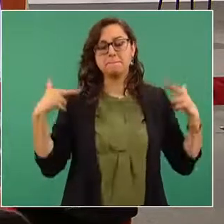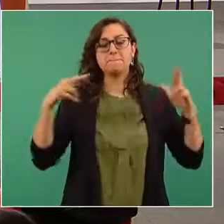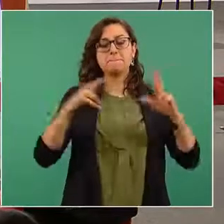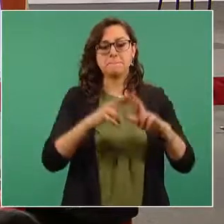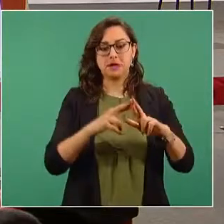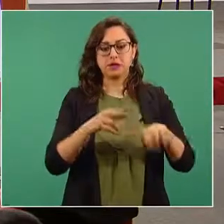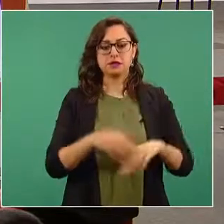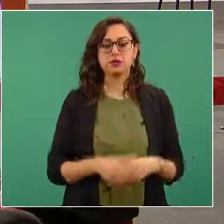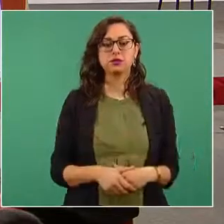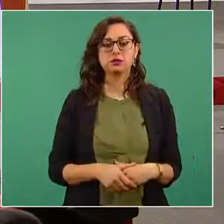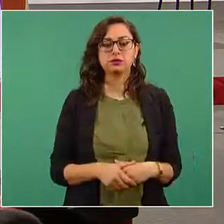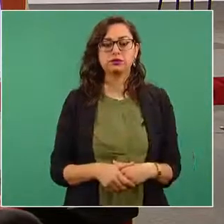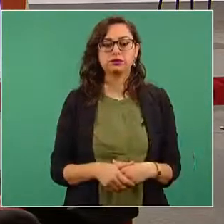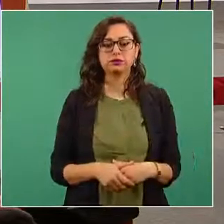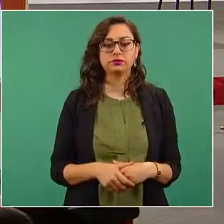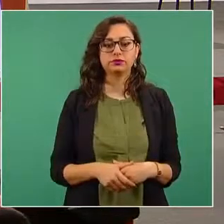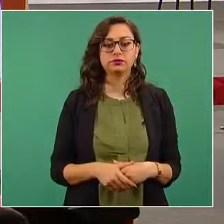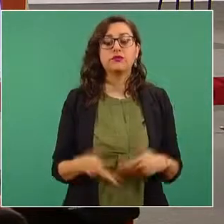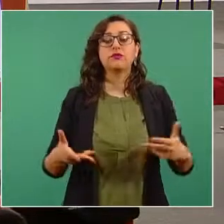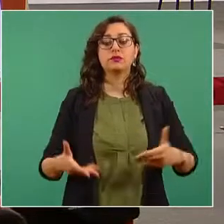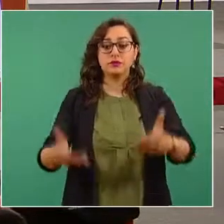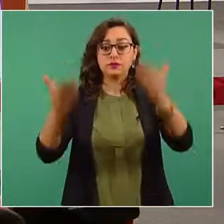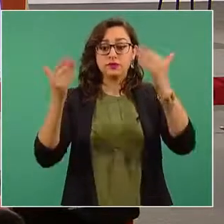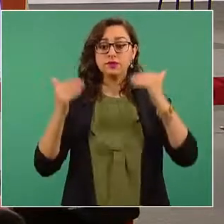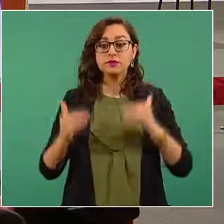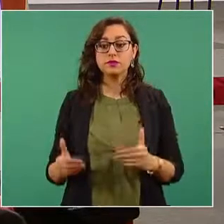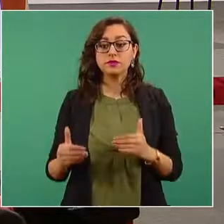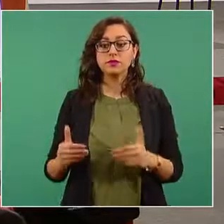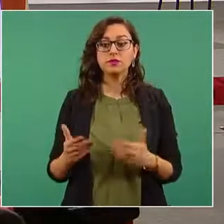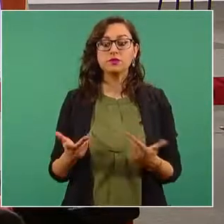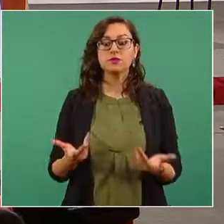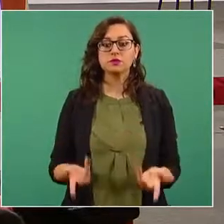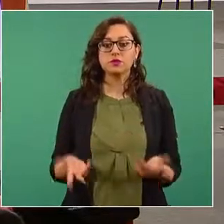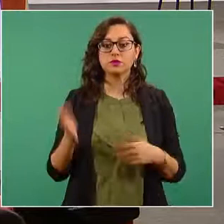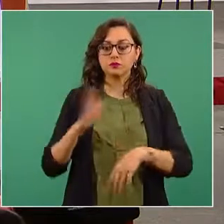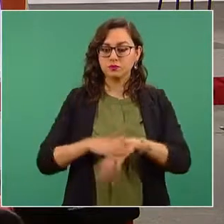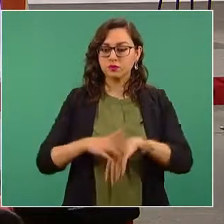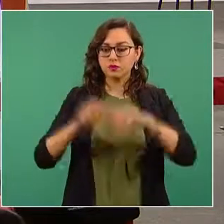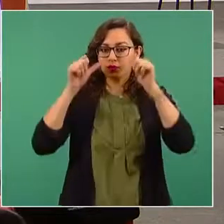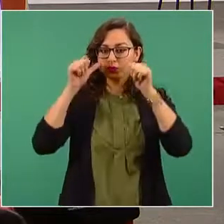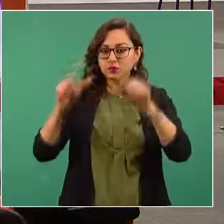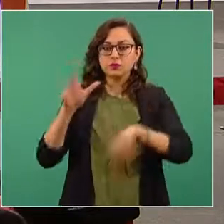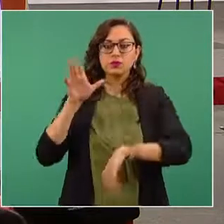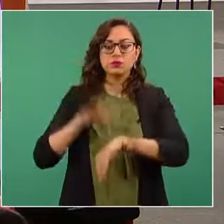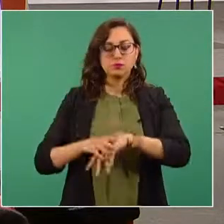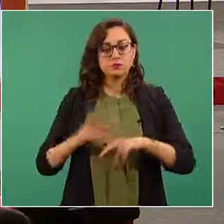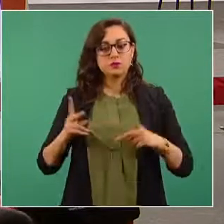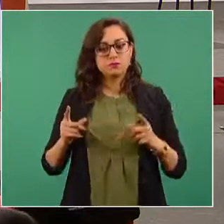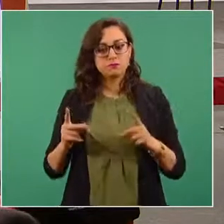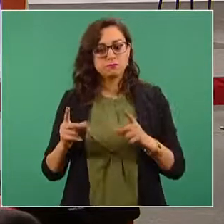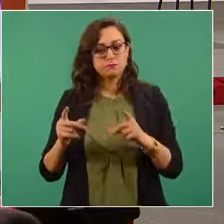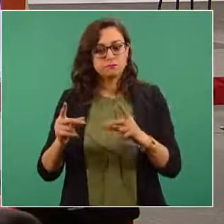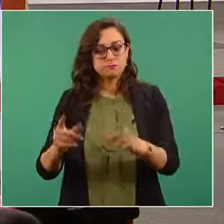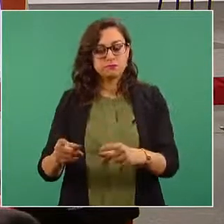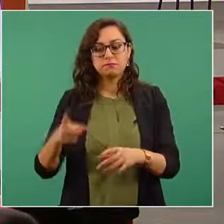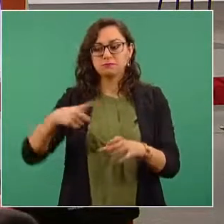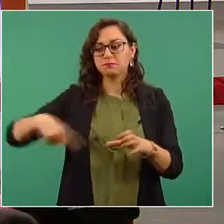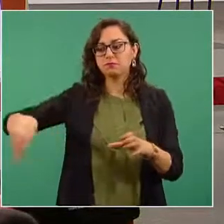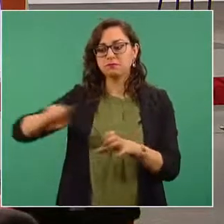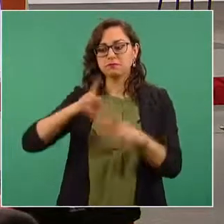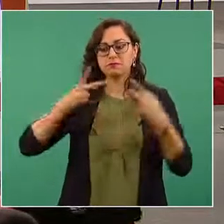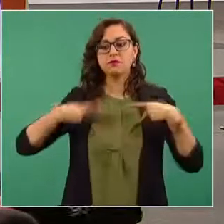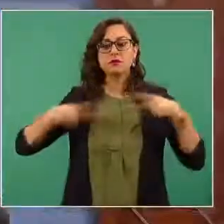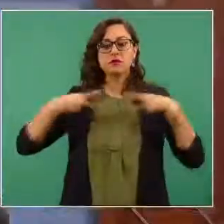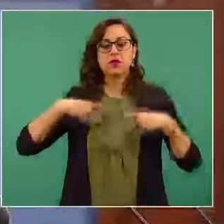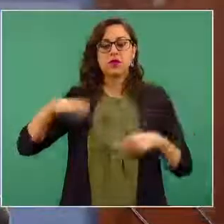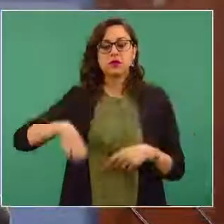nos tiene más atendiendo, más ocupados de la atención prioritaria a los adultos